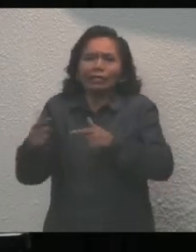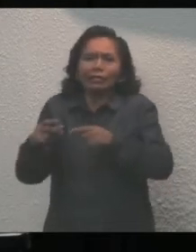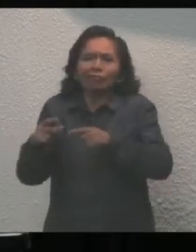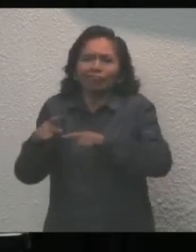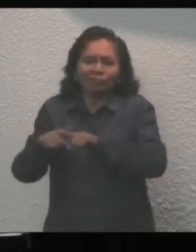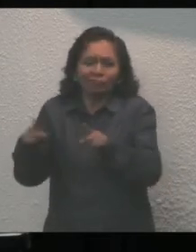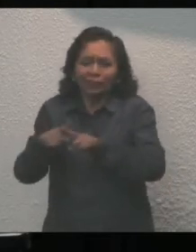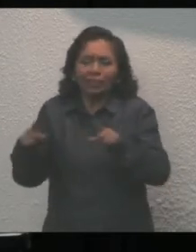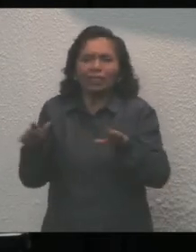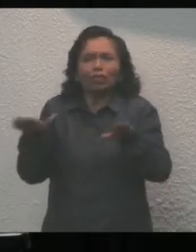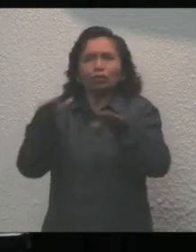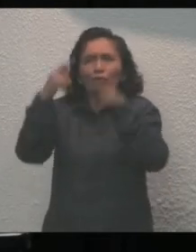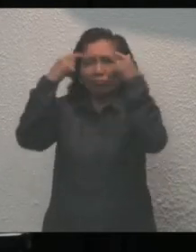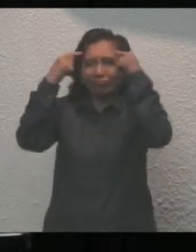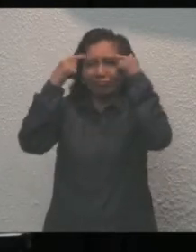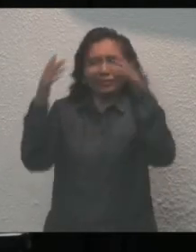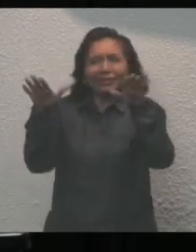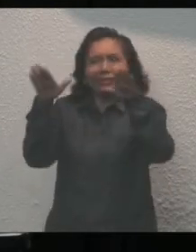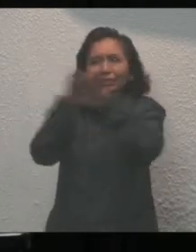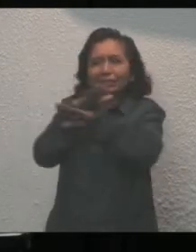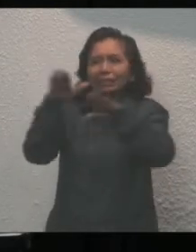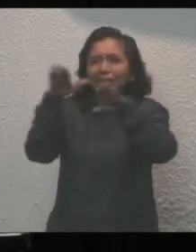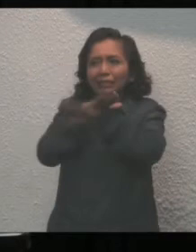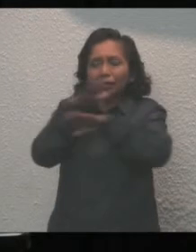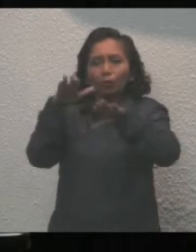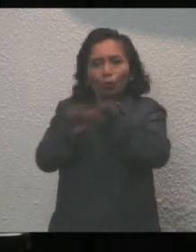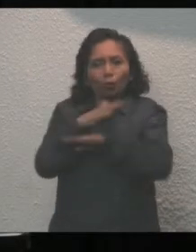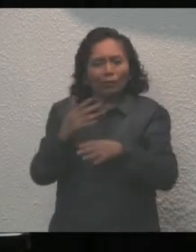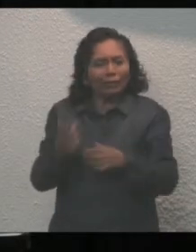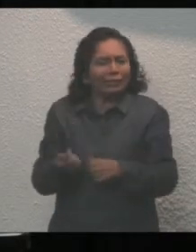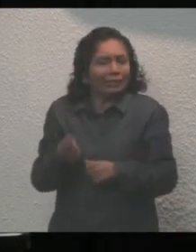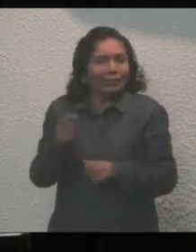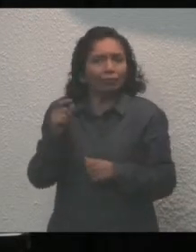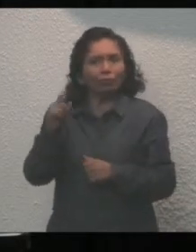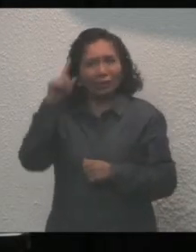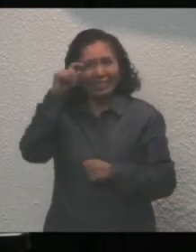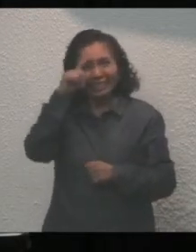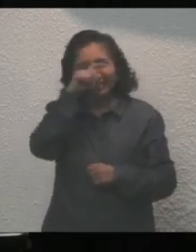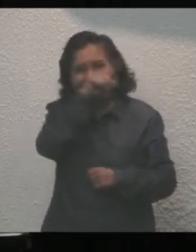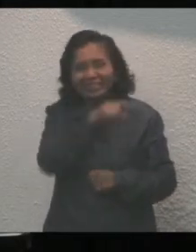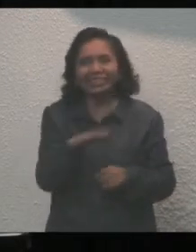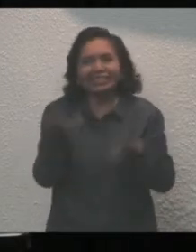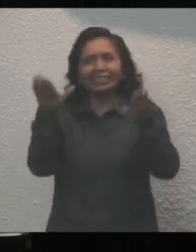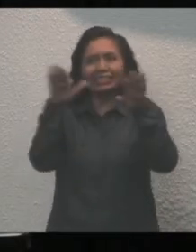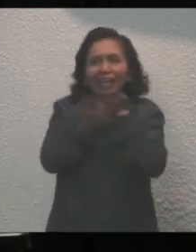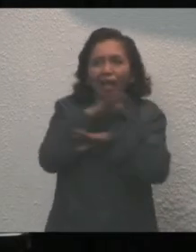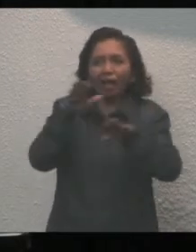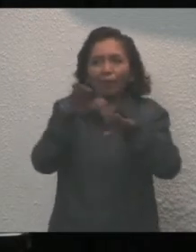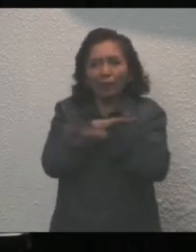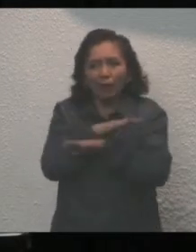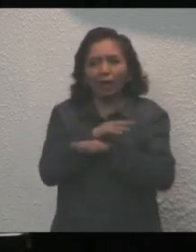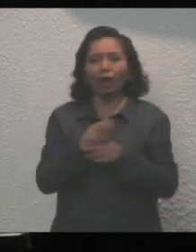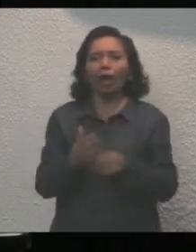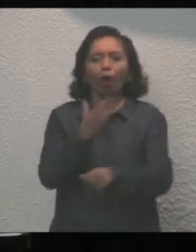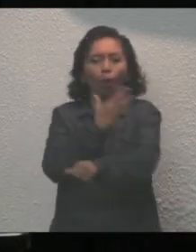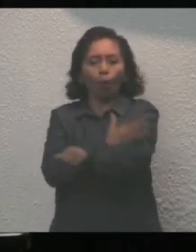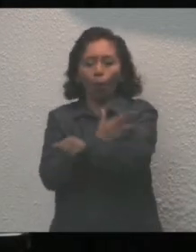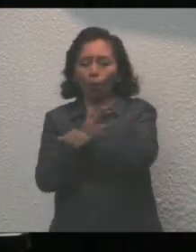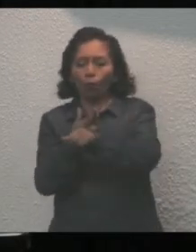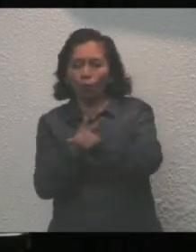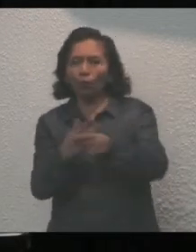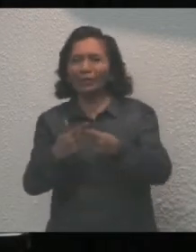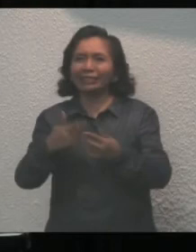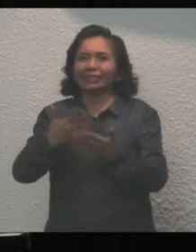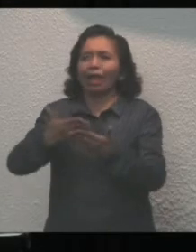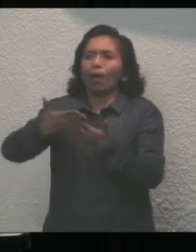auspiciando el cambio de mentalidad del pueblo, que cuesta mucho desterrar vicios y prácticas deshonestas del pasado en